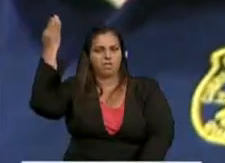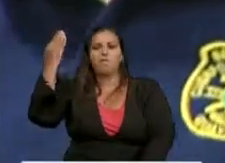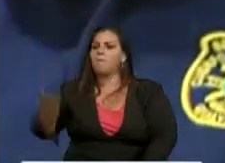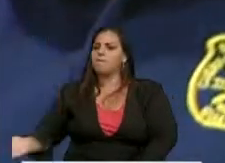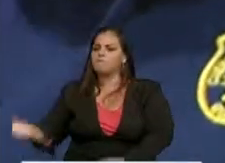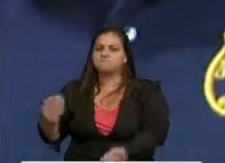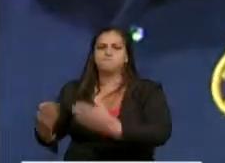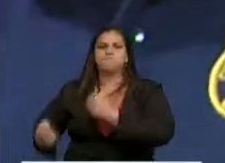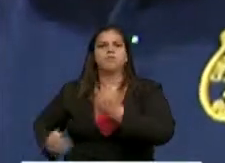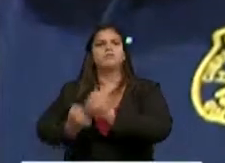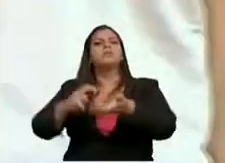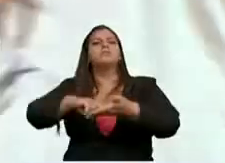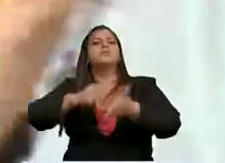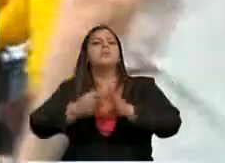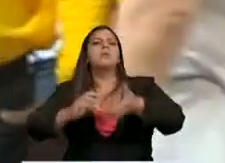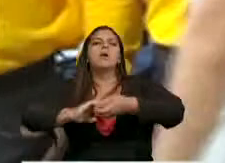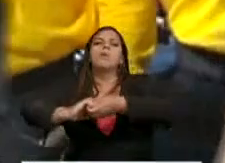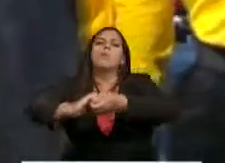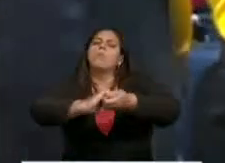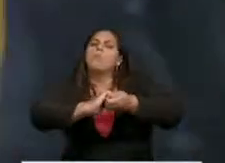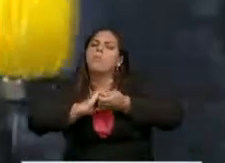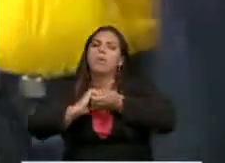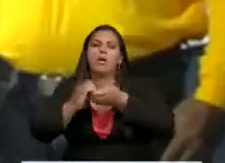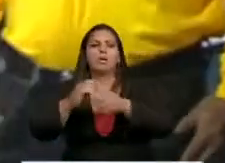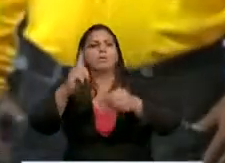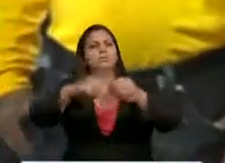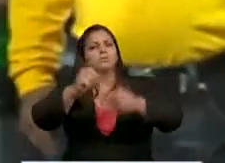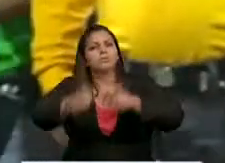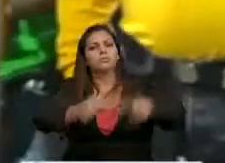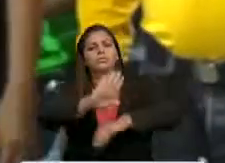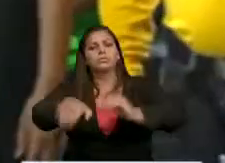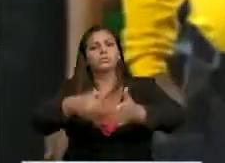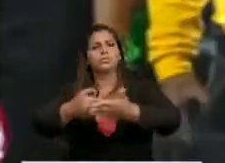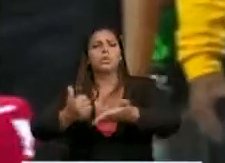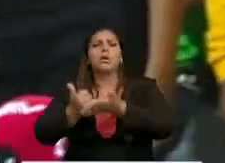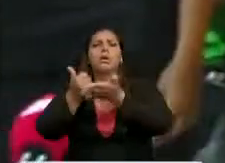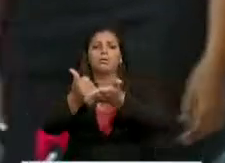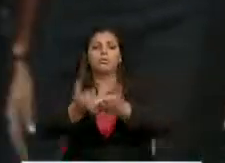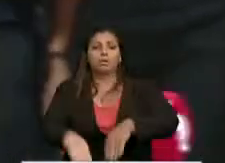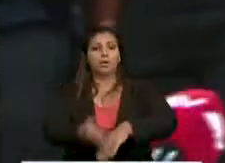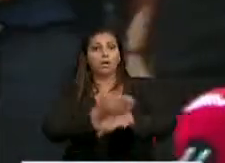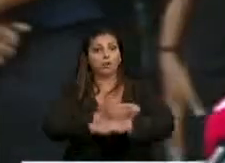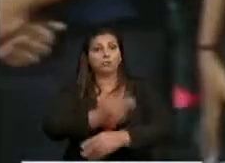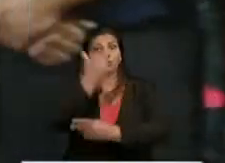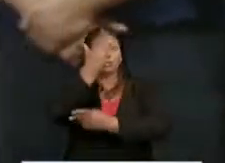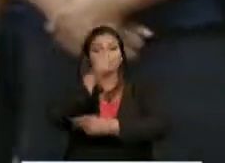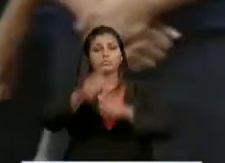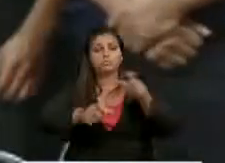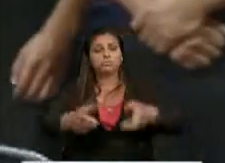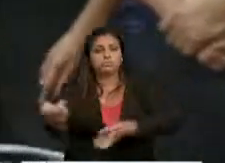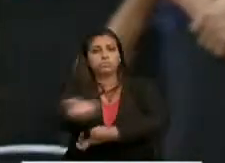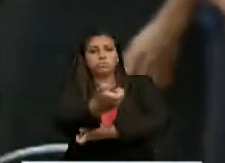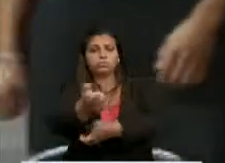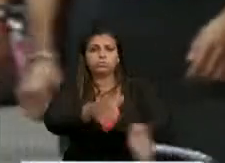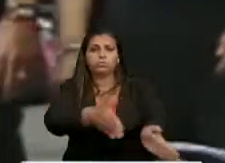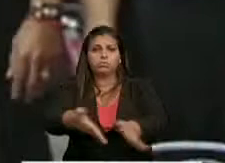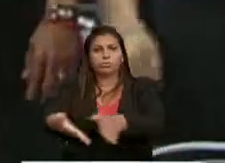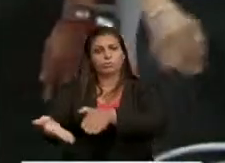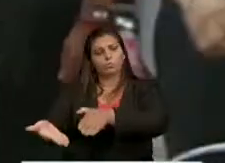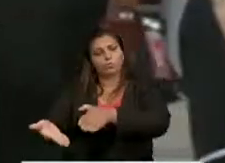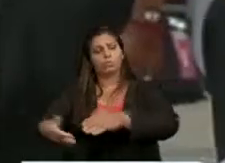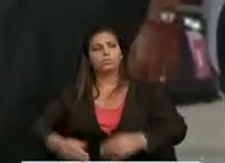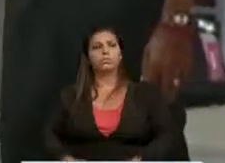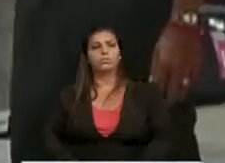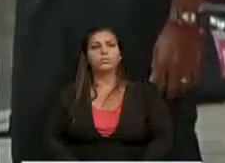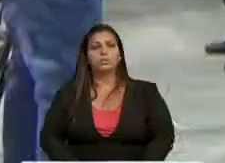en un gesto de solidaridad con el pueblo quiteño, donde el fuego ya ha cobrado 3 vidas. Para tal efecto, el primer jefe de bomberos de Guayaquil,